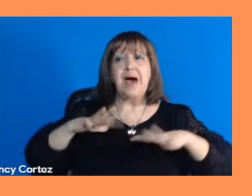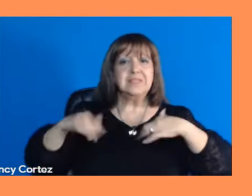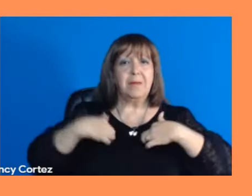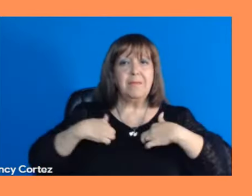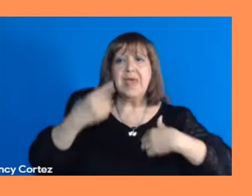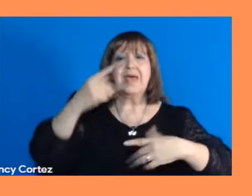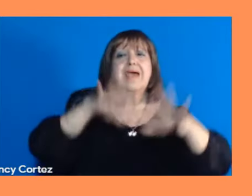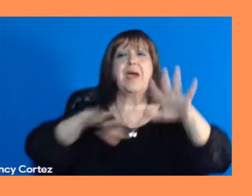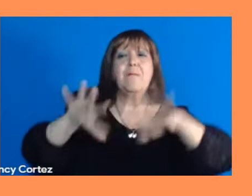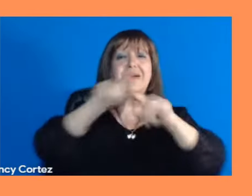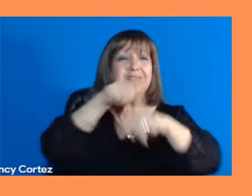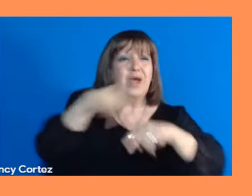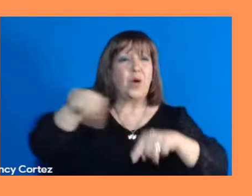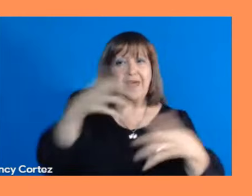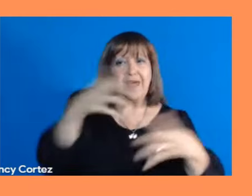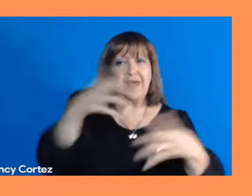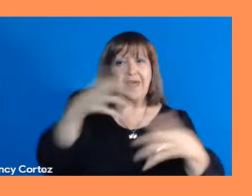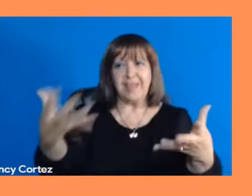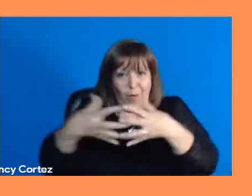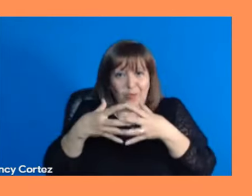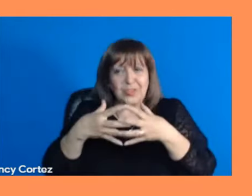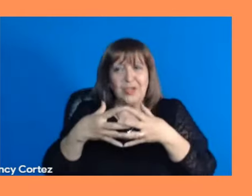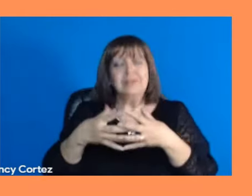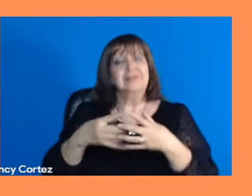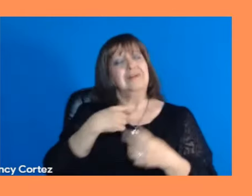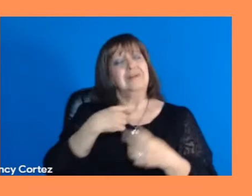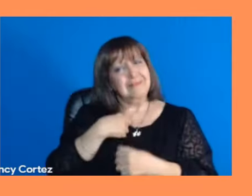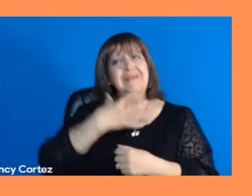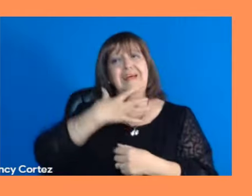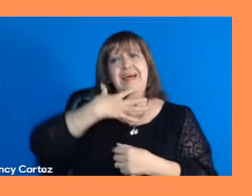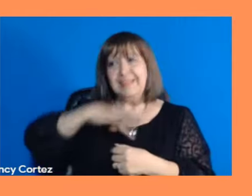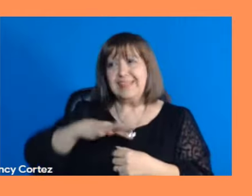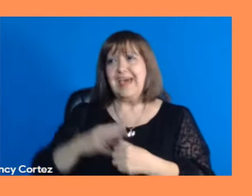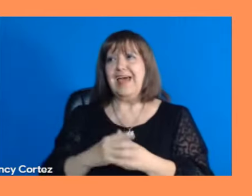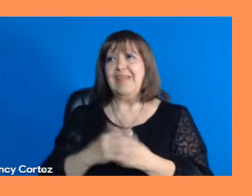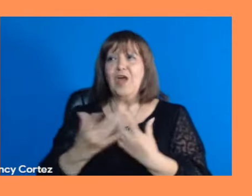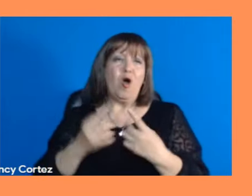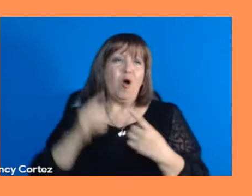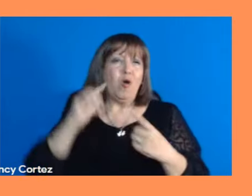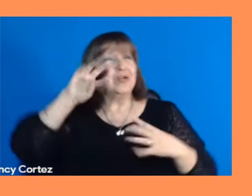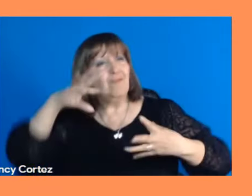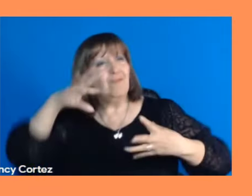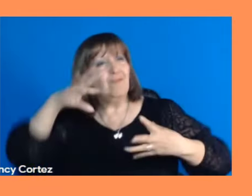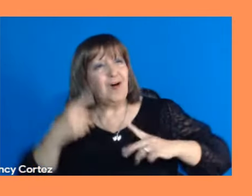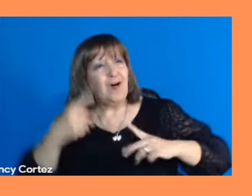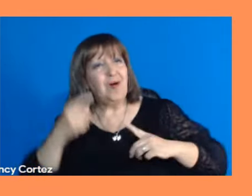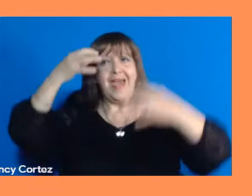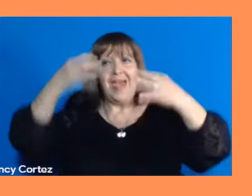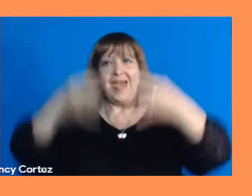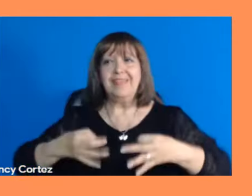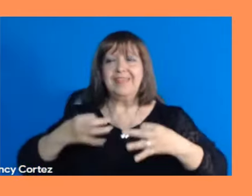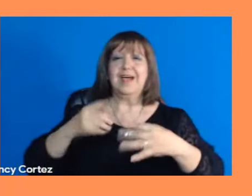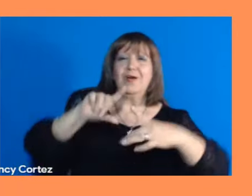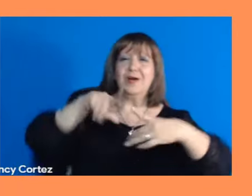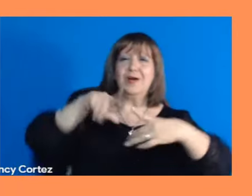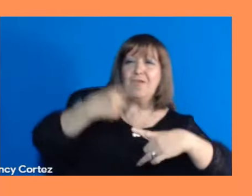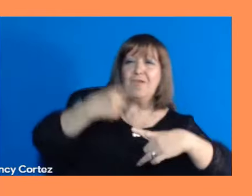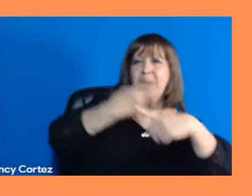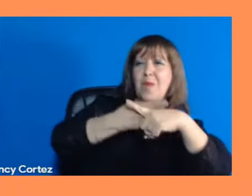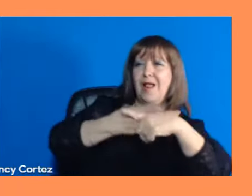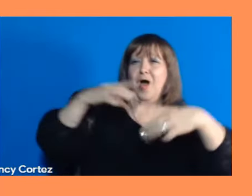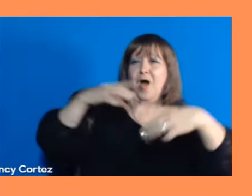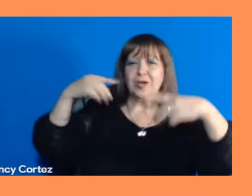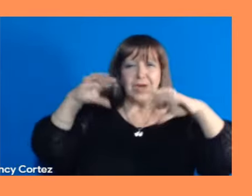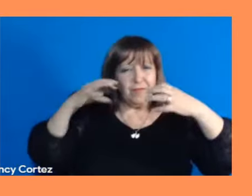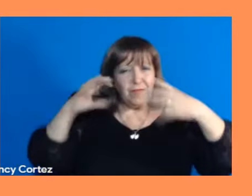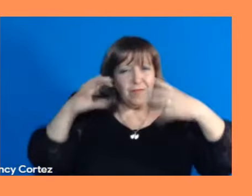o reconstruir otros sentidos éticos, políticos y culturales que garanticen el derecho a la